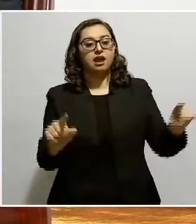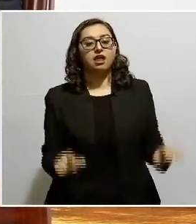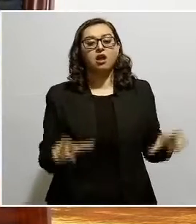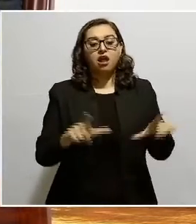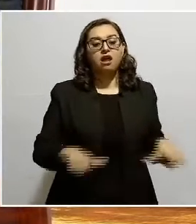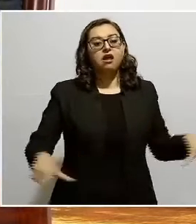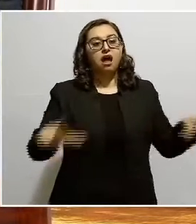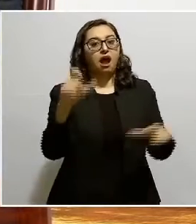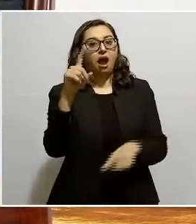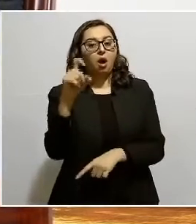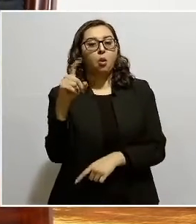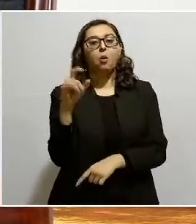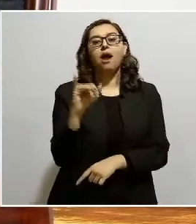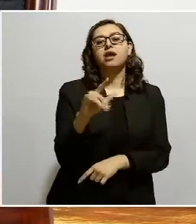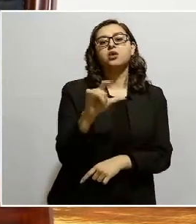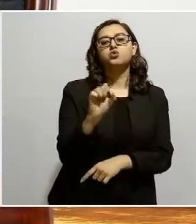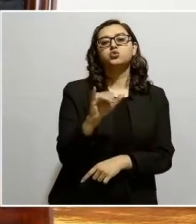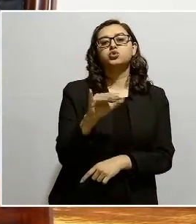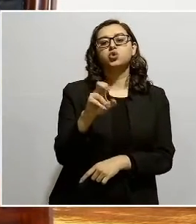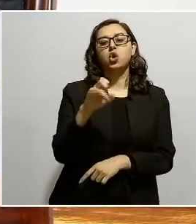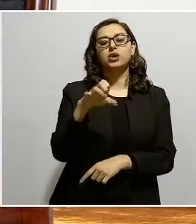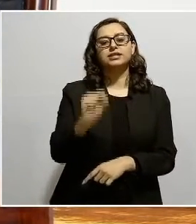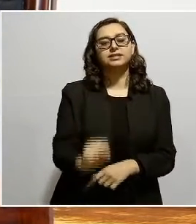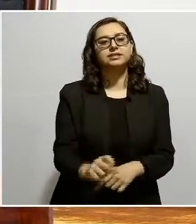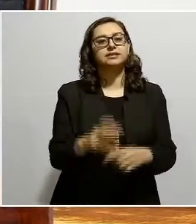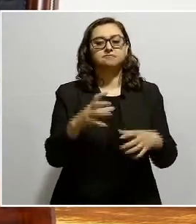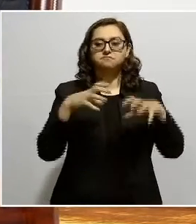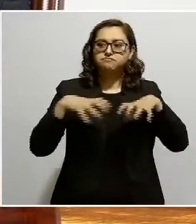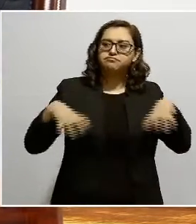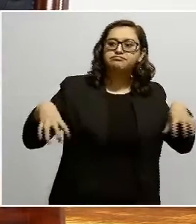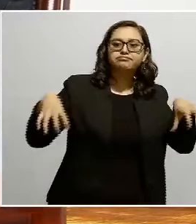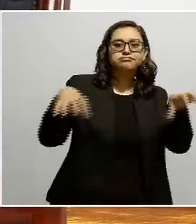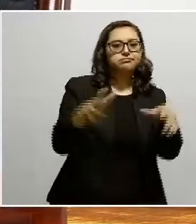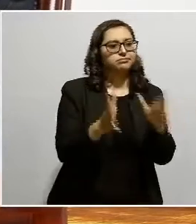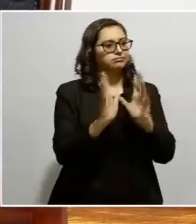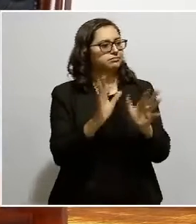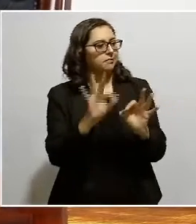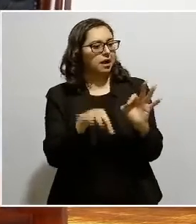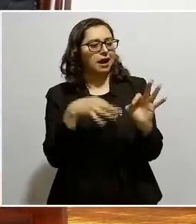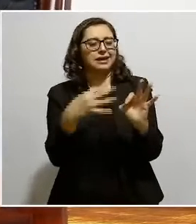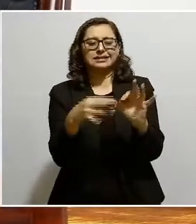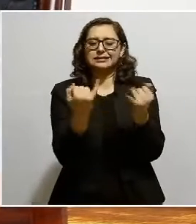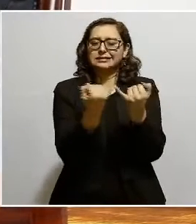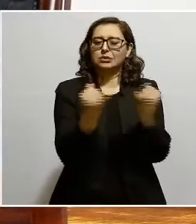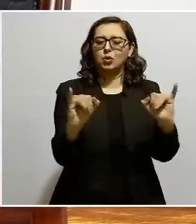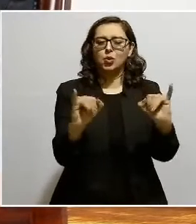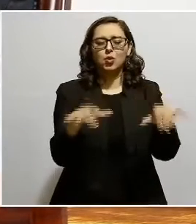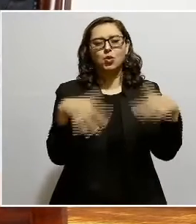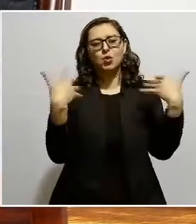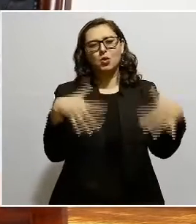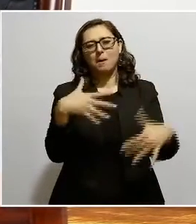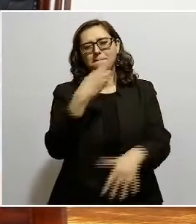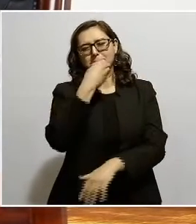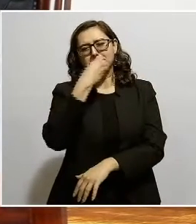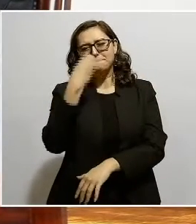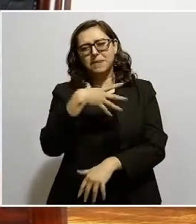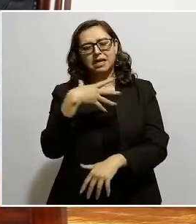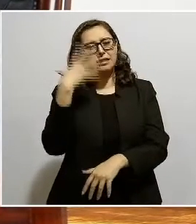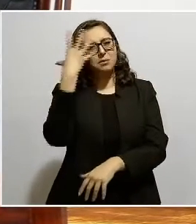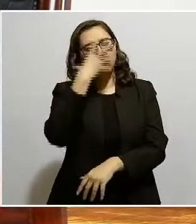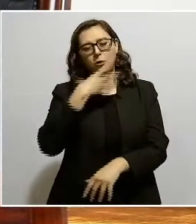de las Ilusiones de Villahermosa, uno de los más espléndidos y originales museos del